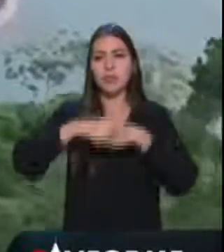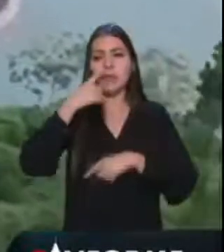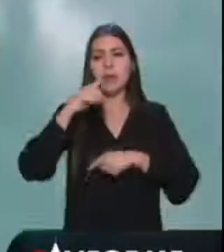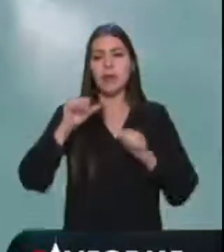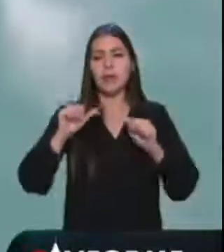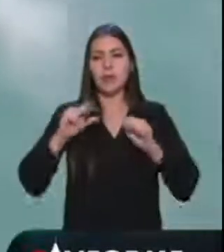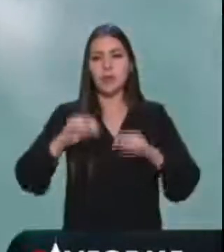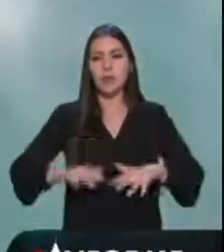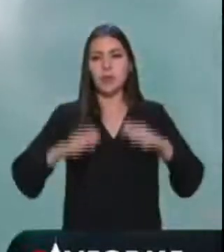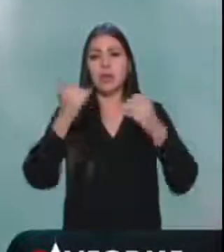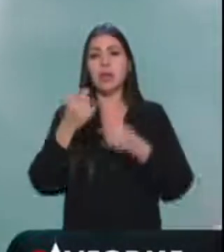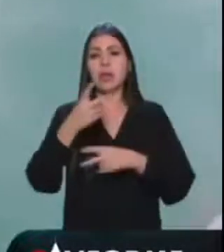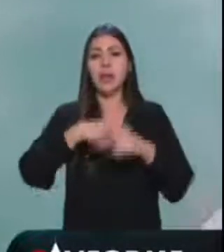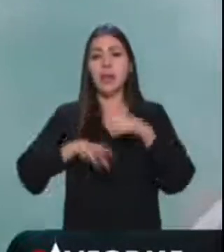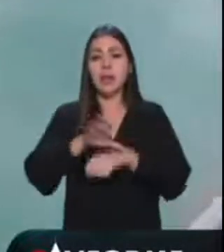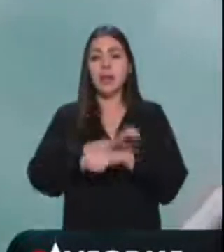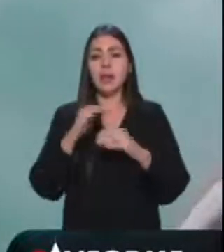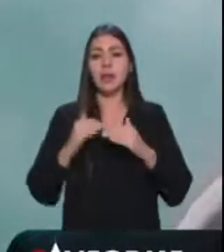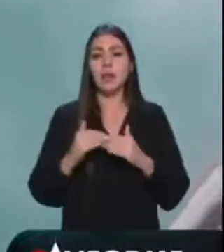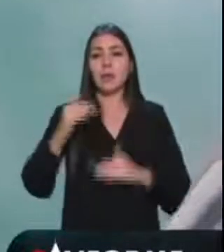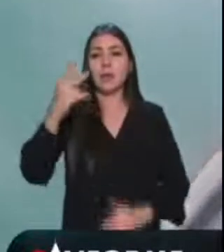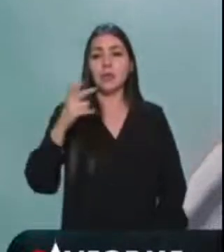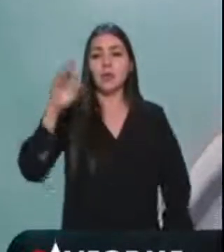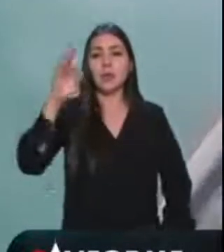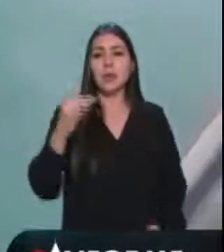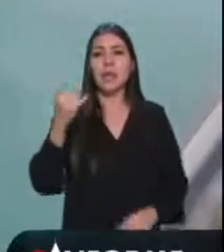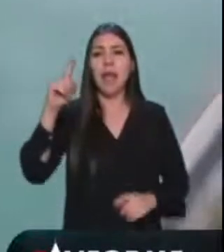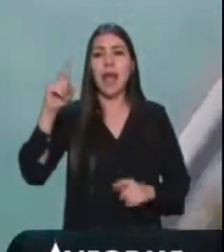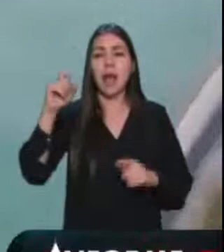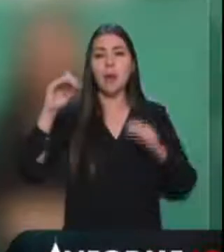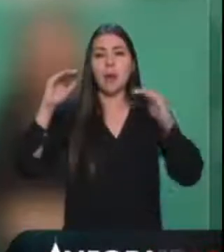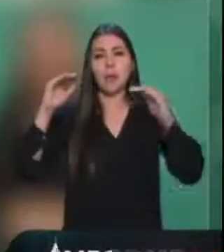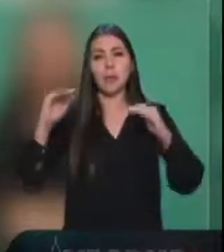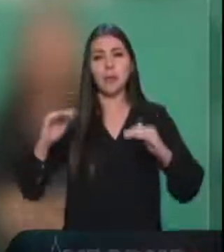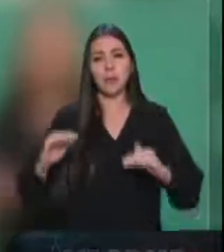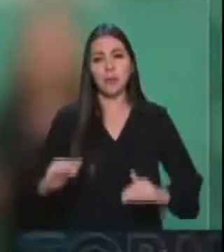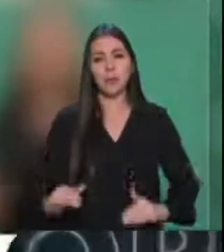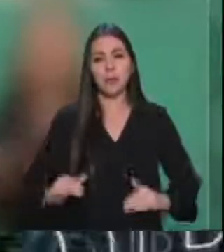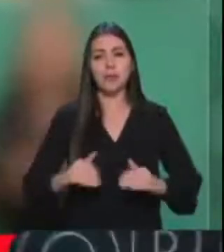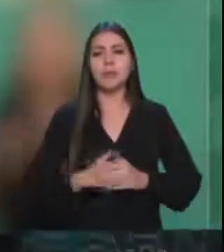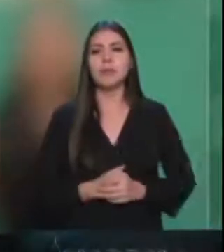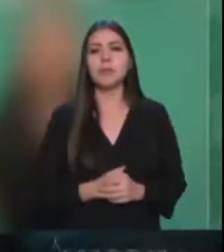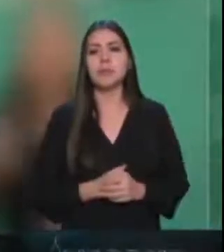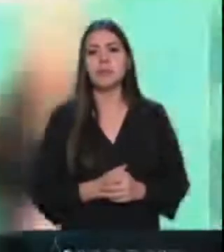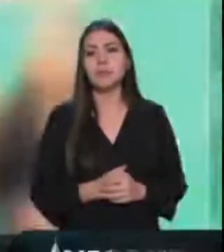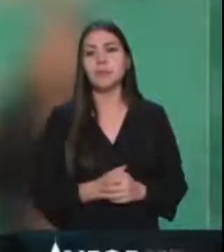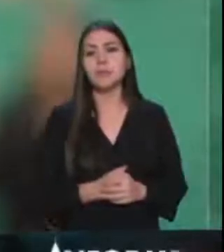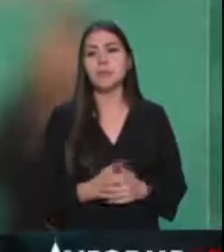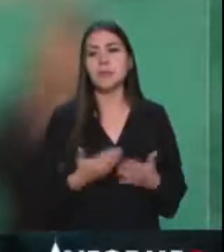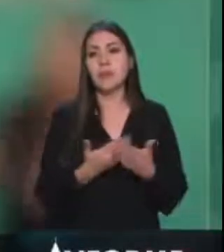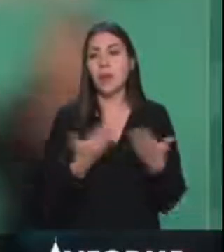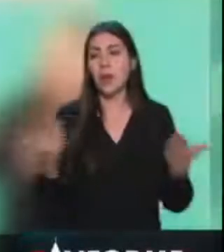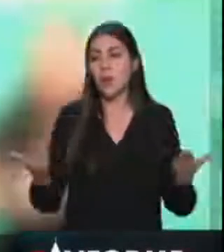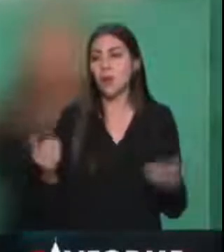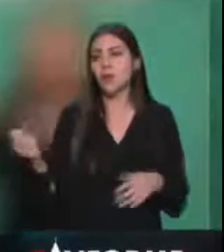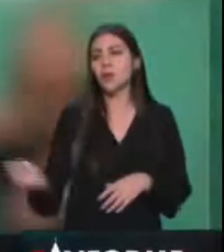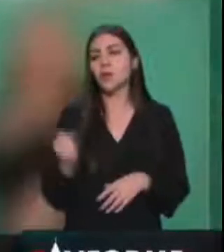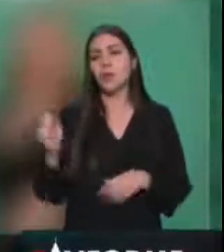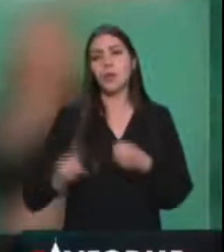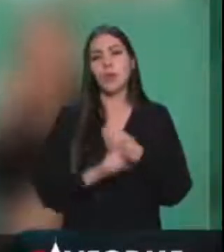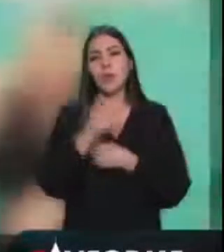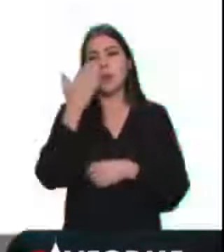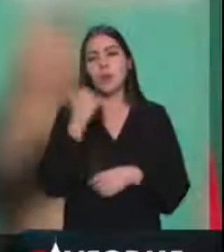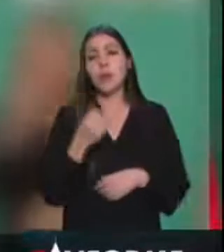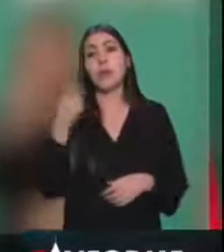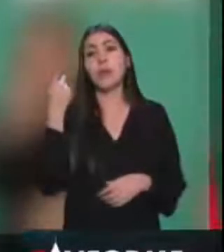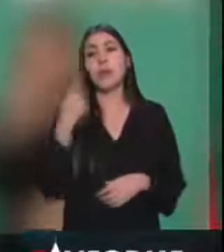del 200% y bajaron los volúmenes de agua en las presas. Ahora afortunadamente no tuvimos problema. Sin embargo, como en